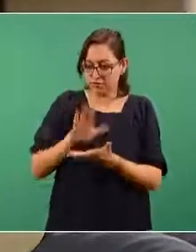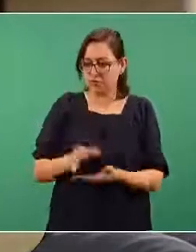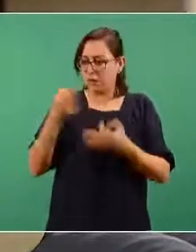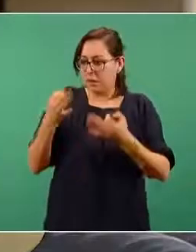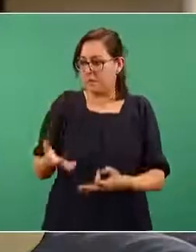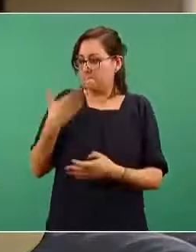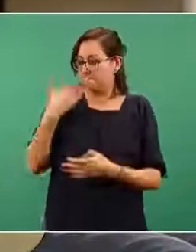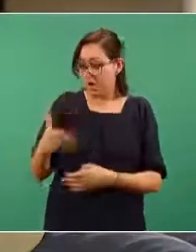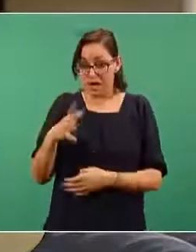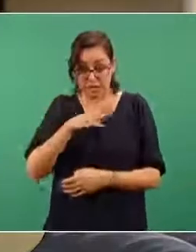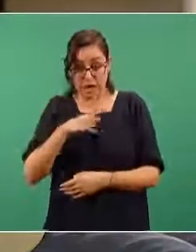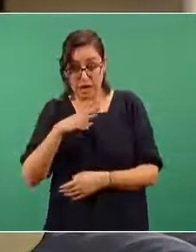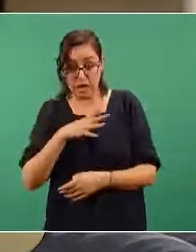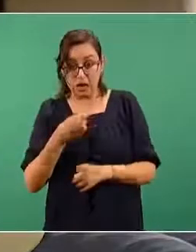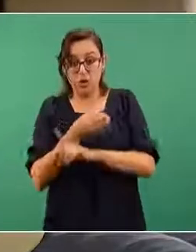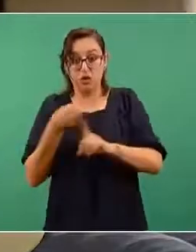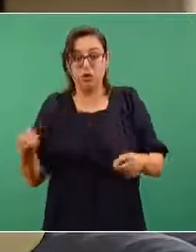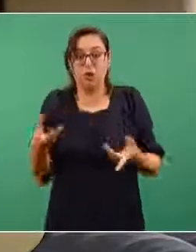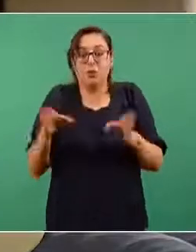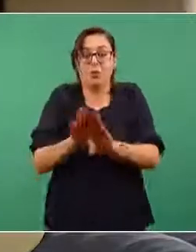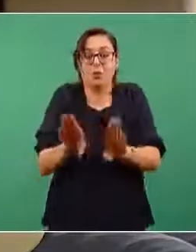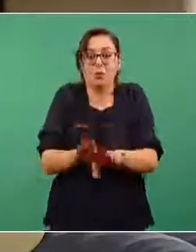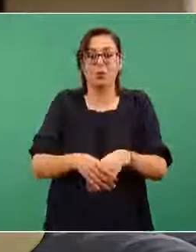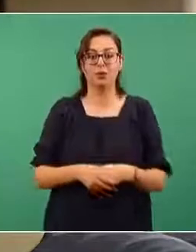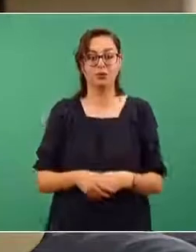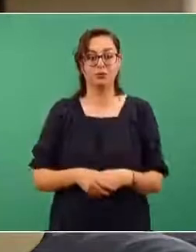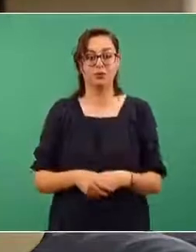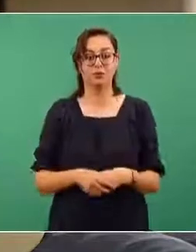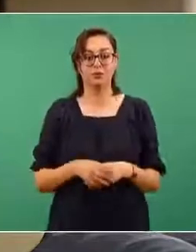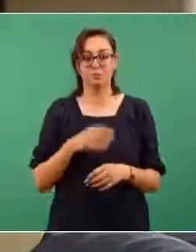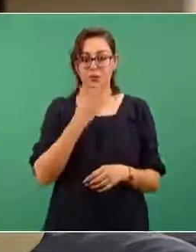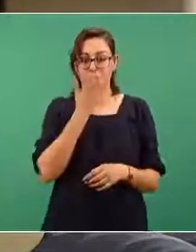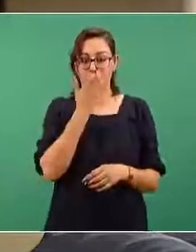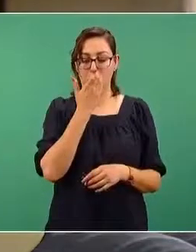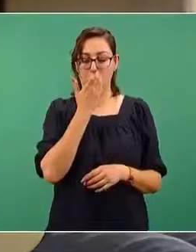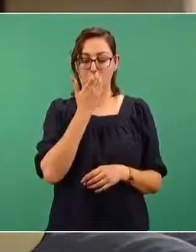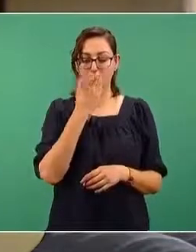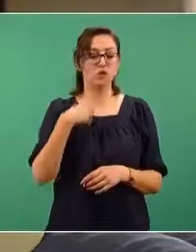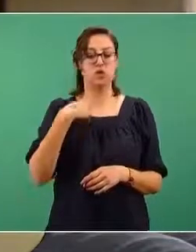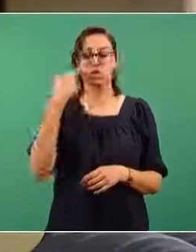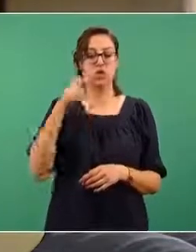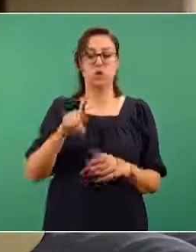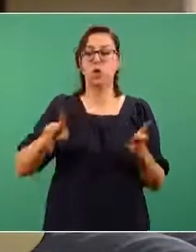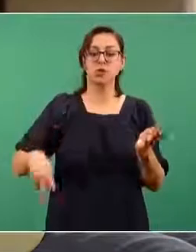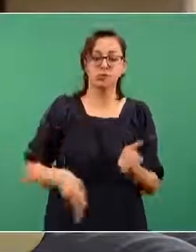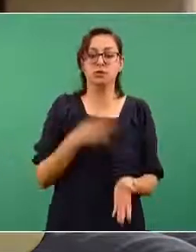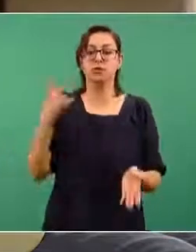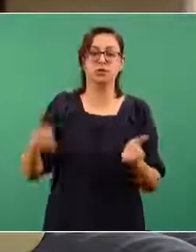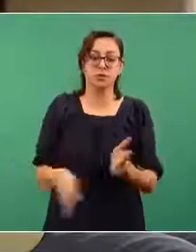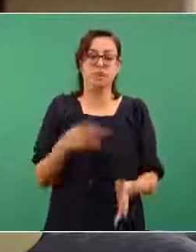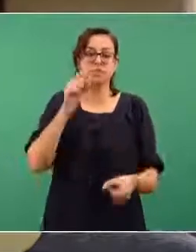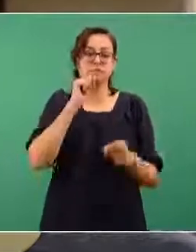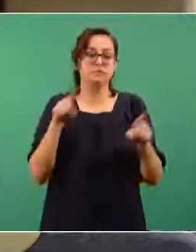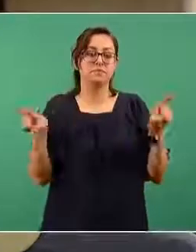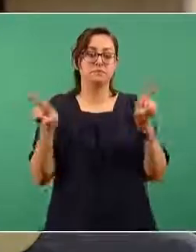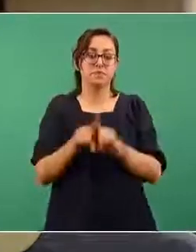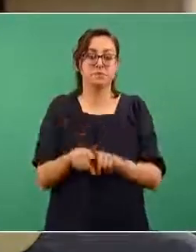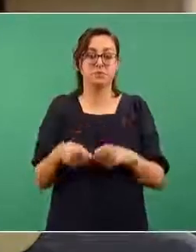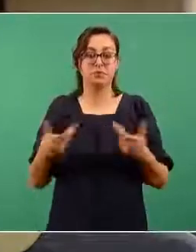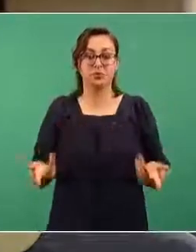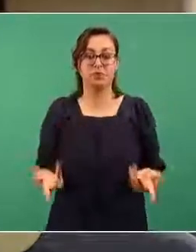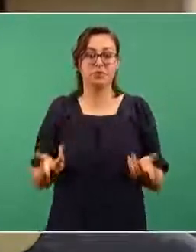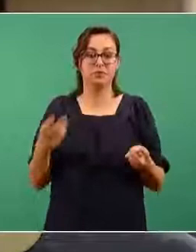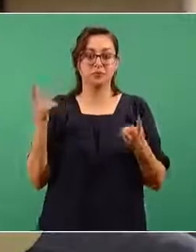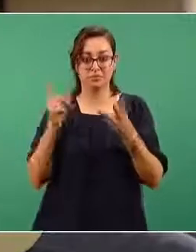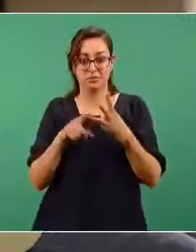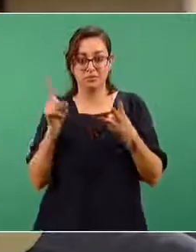se está llevando la aplicación. Y bueno, no quiero parecer disco rayado, pero pues bueno, si hay alguna manera de informarnos, ¿no? De